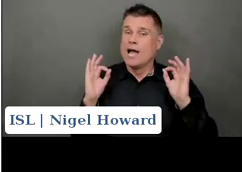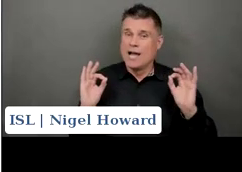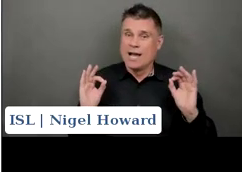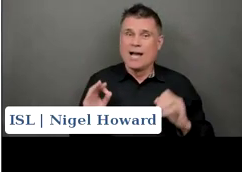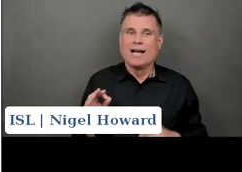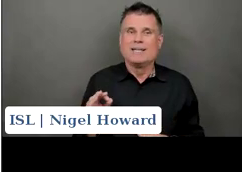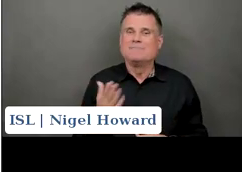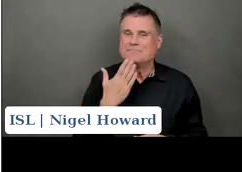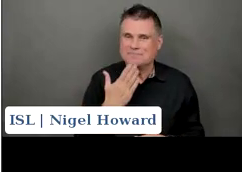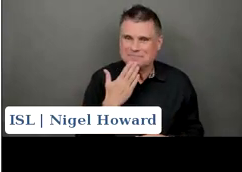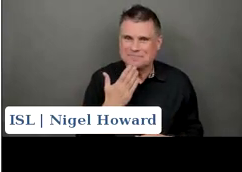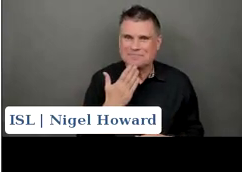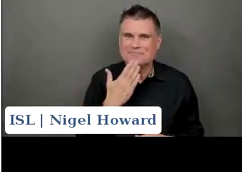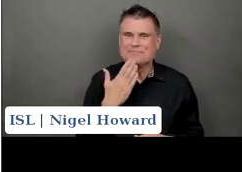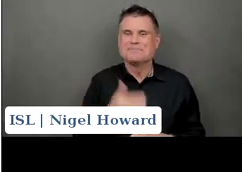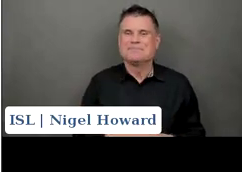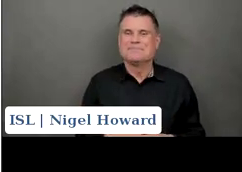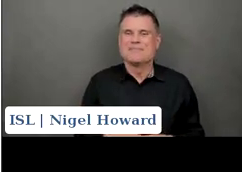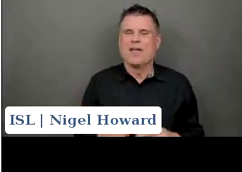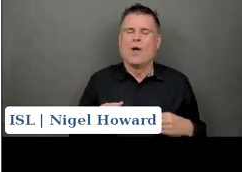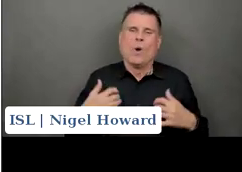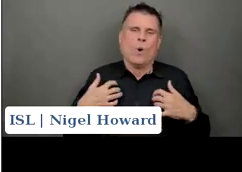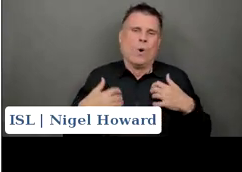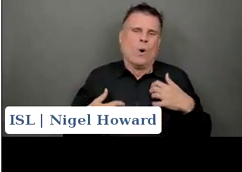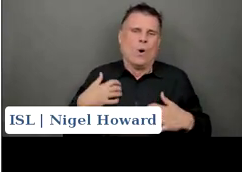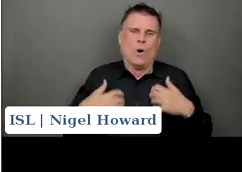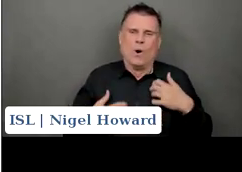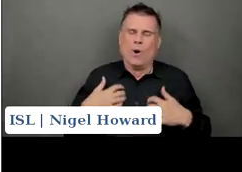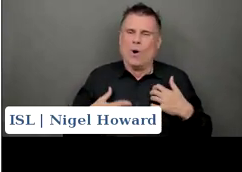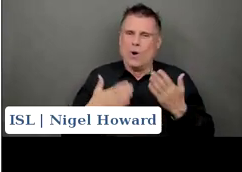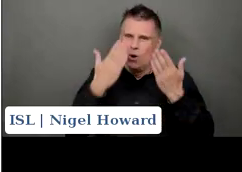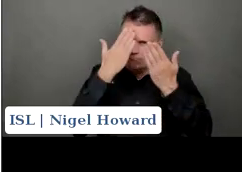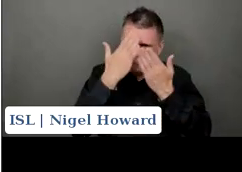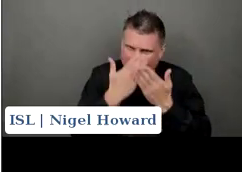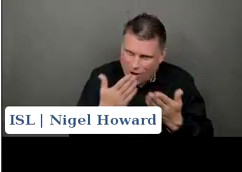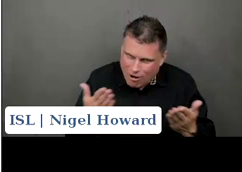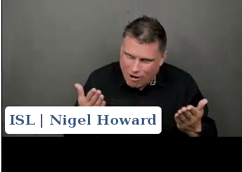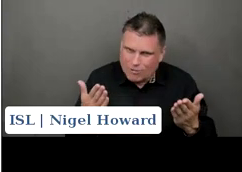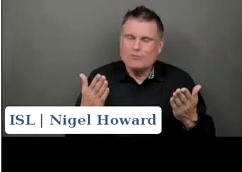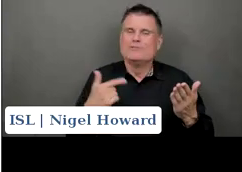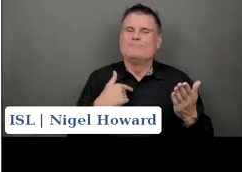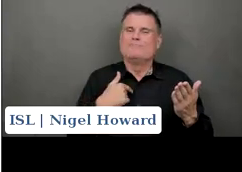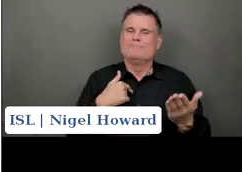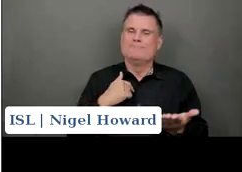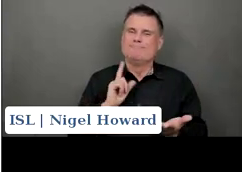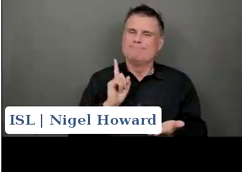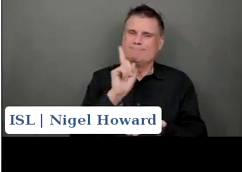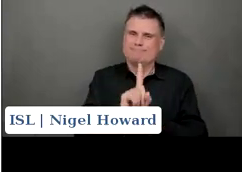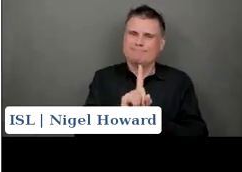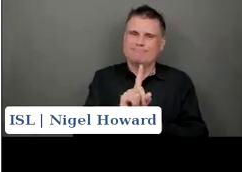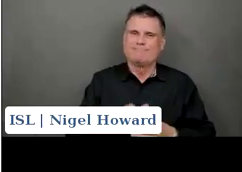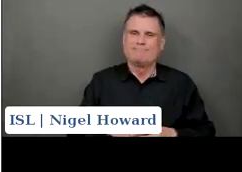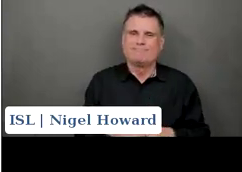con la presentación destacada que han hecho respecto de Uruguay. Y quiero agradecer antes que nada a Lauren y